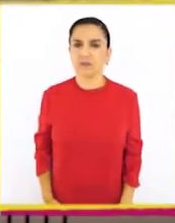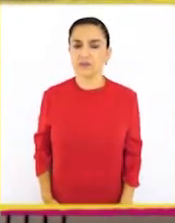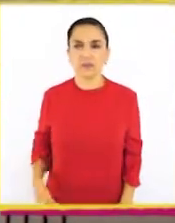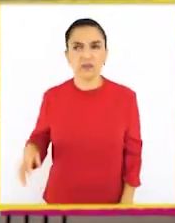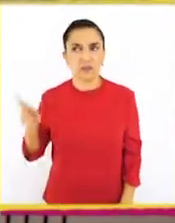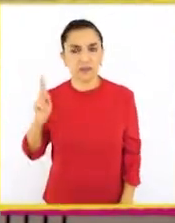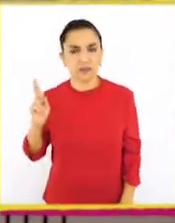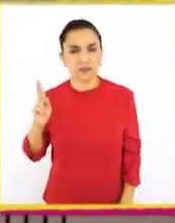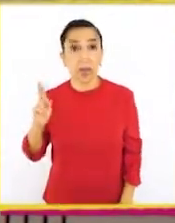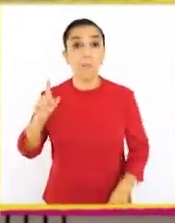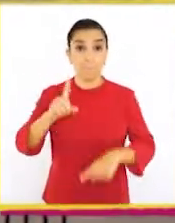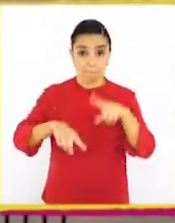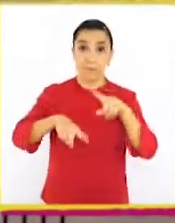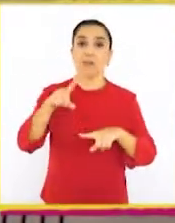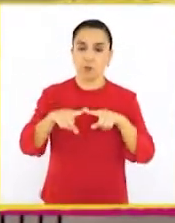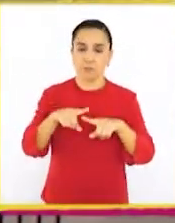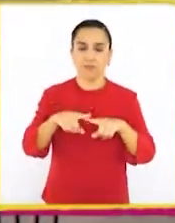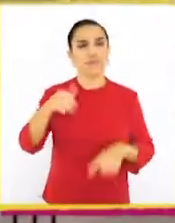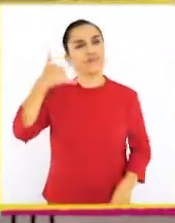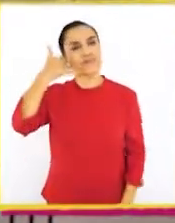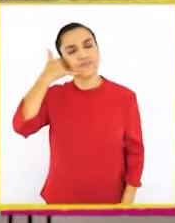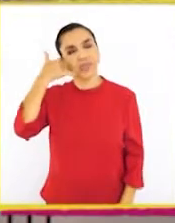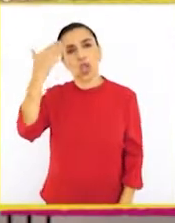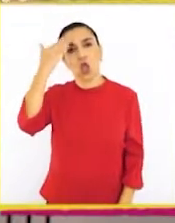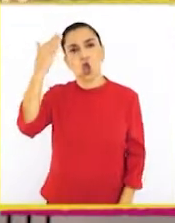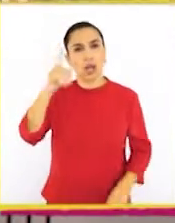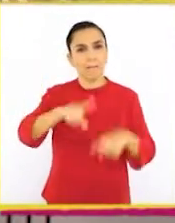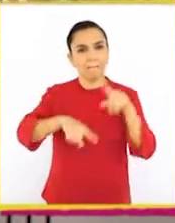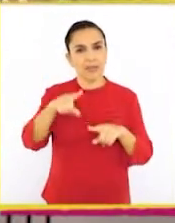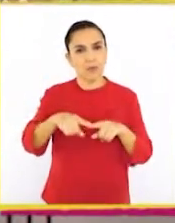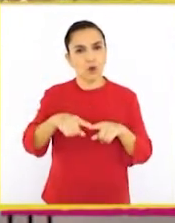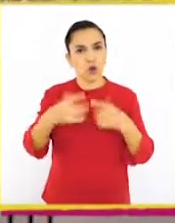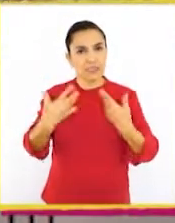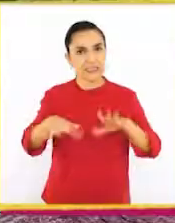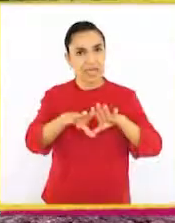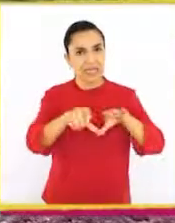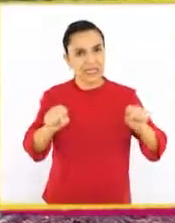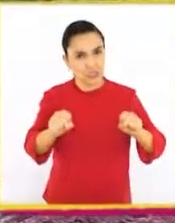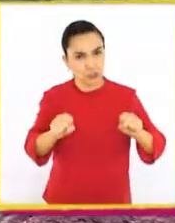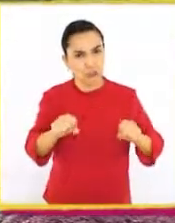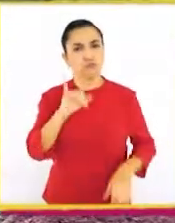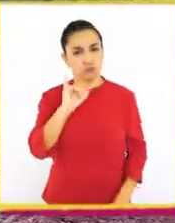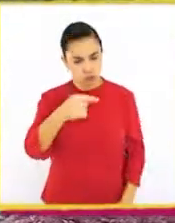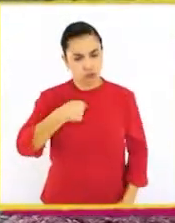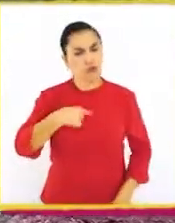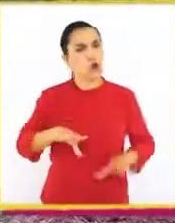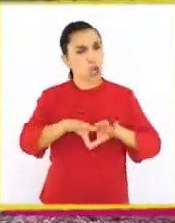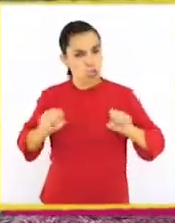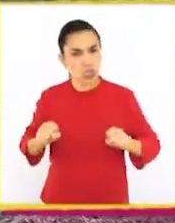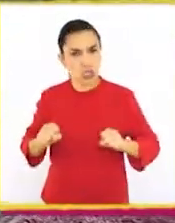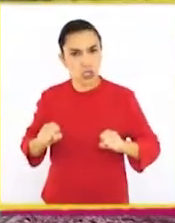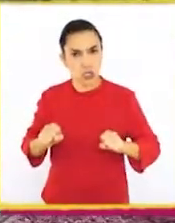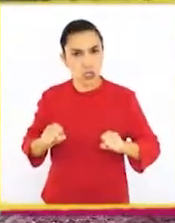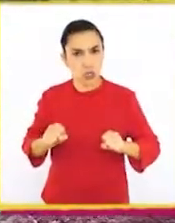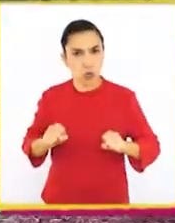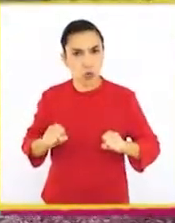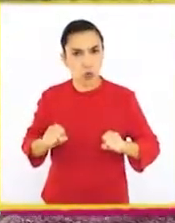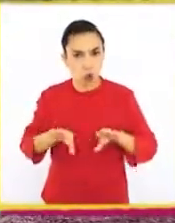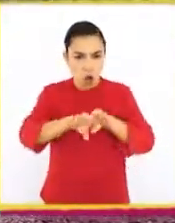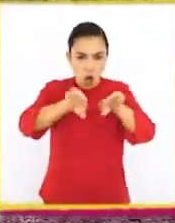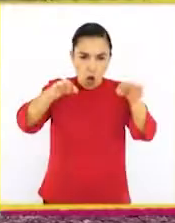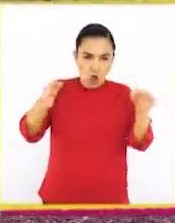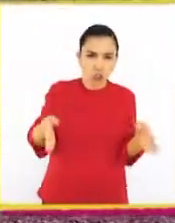Es mi primo Gonzalo. ¿Aló, primo? ¿Ya estás listo? Sí, ya tengo todo listo.